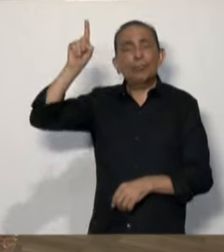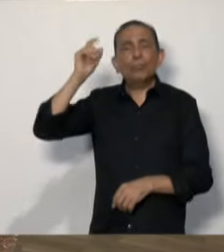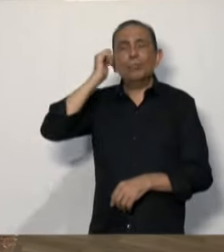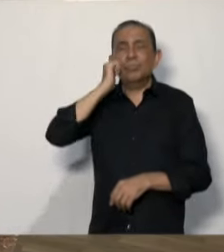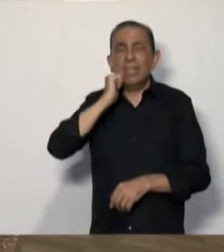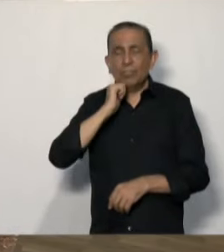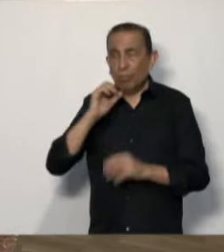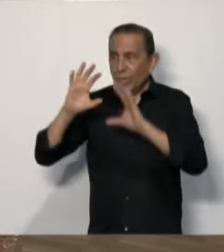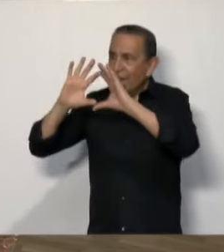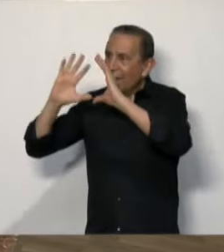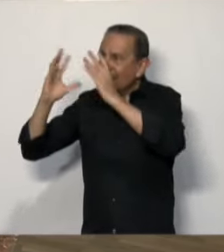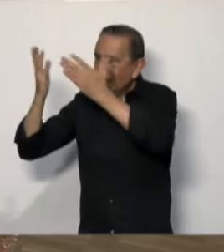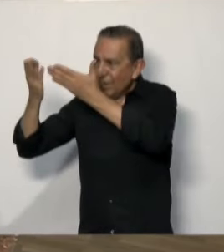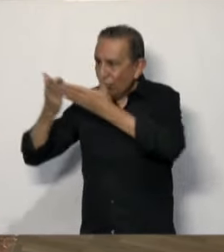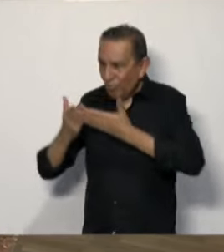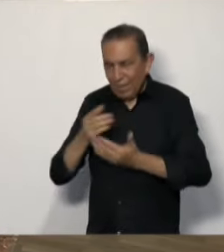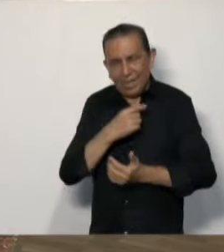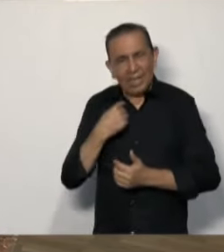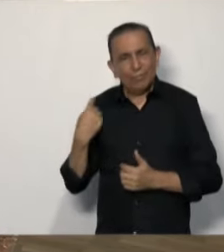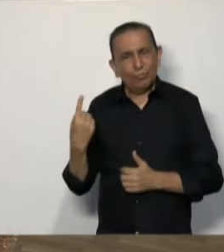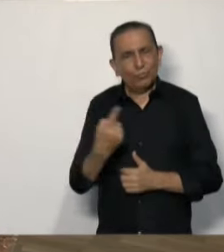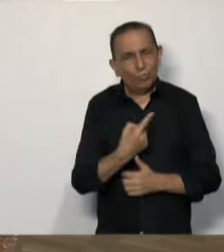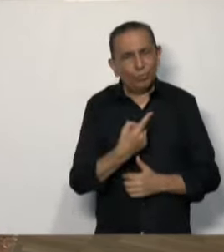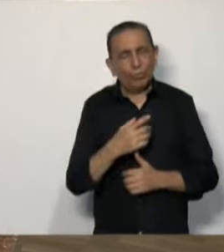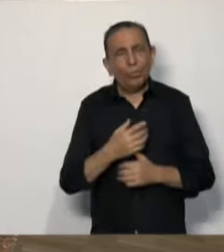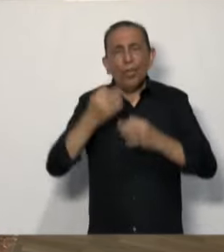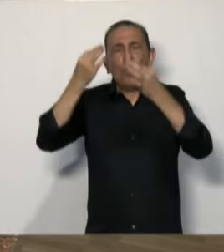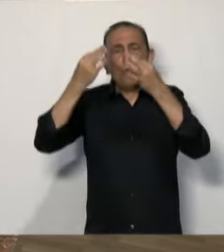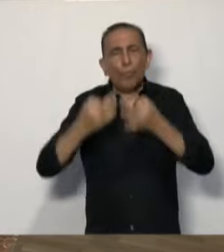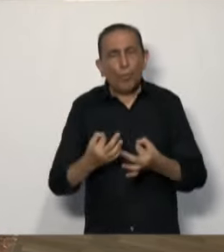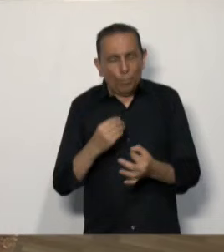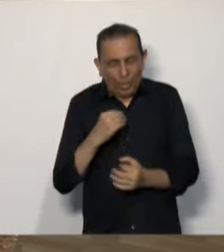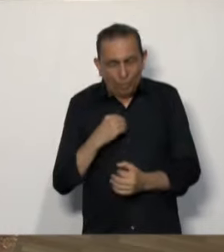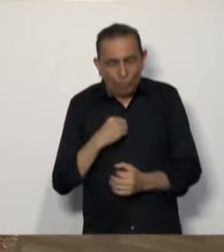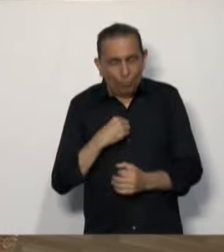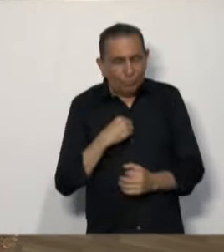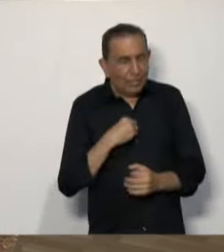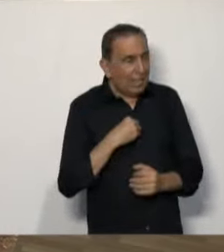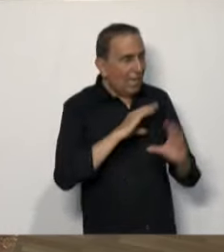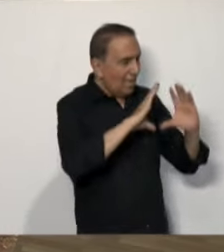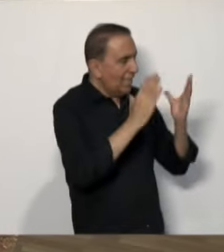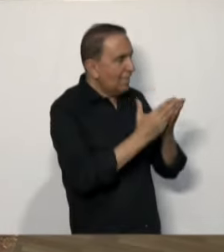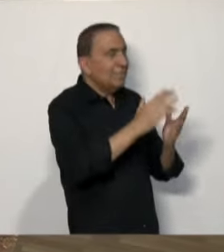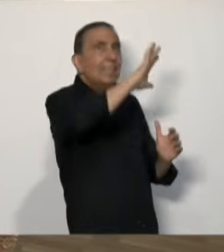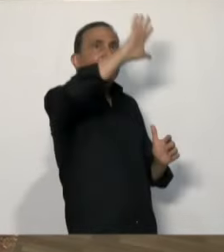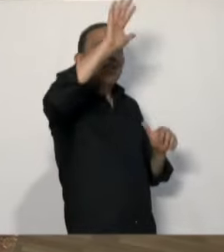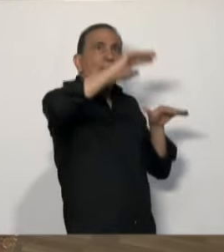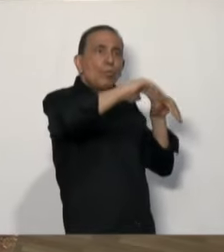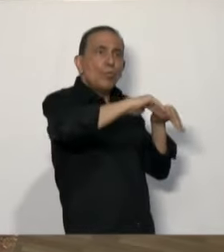nombre. Venga a nosotros tu reino. Hágase tu voluntad en la tierra como en el